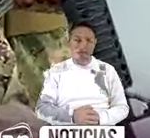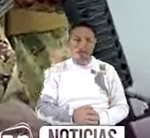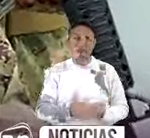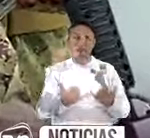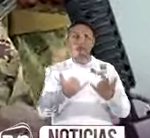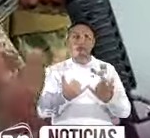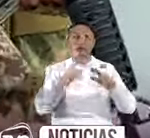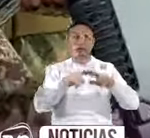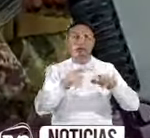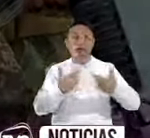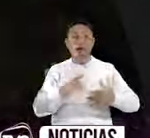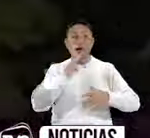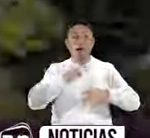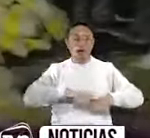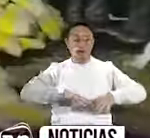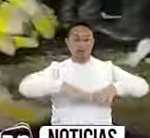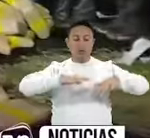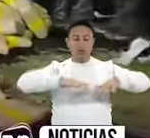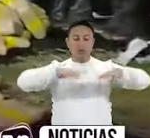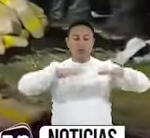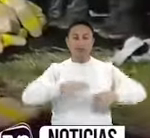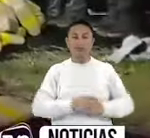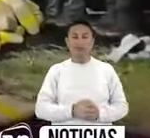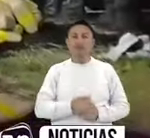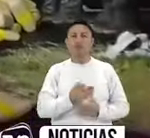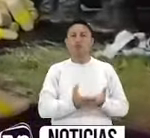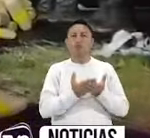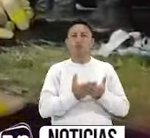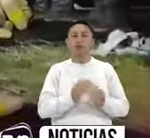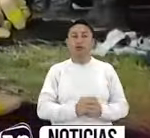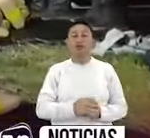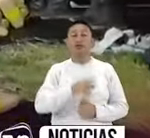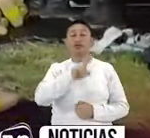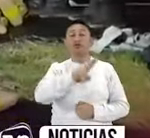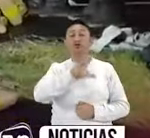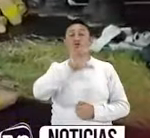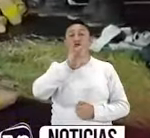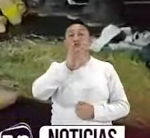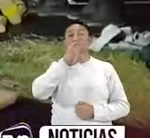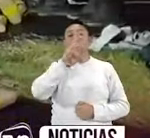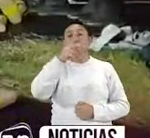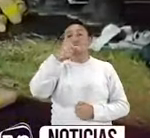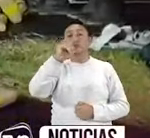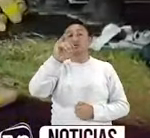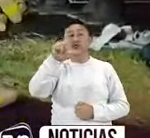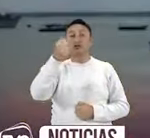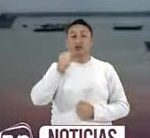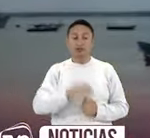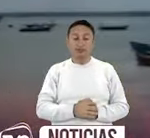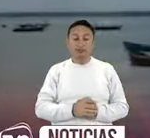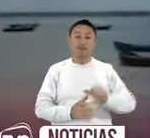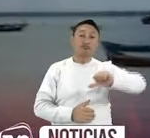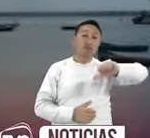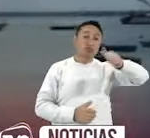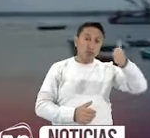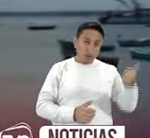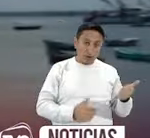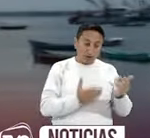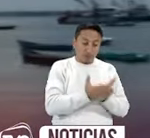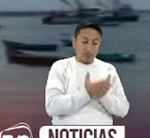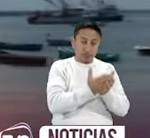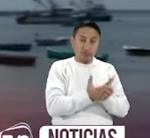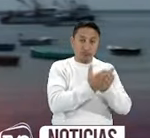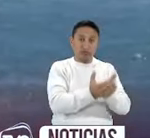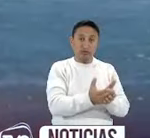marea suba. El peso de la cocaína alcanzó los 286 kilos. Además, otra embarcación con tripulantes se encontraba en el